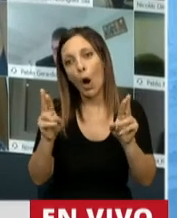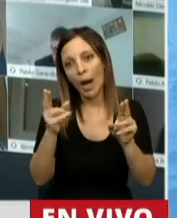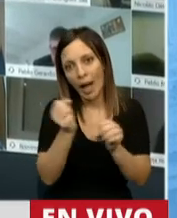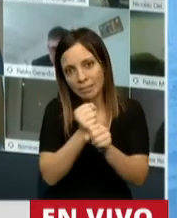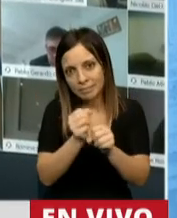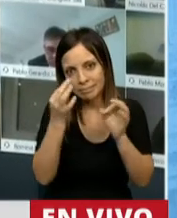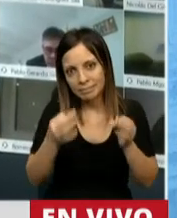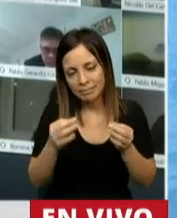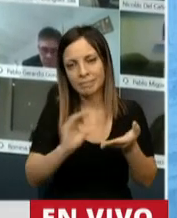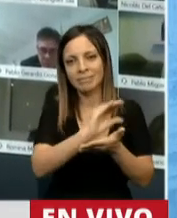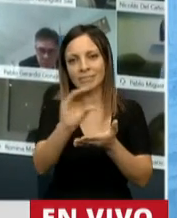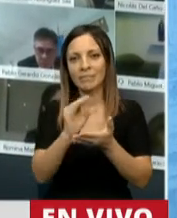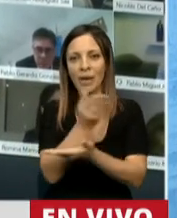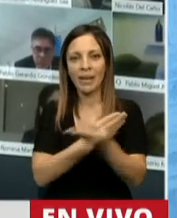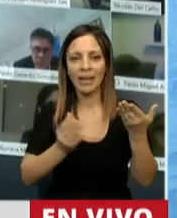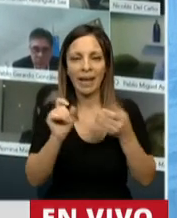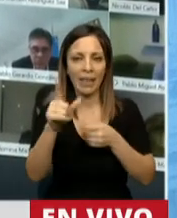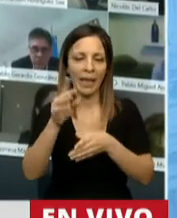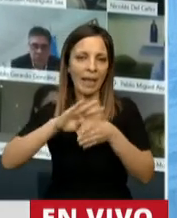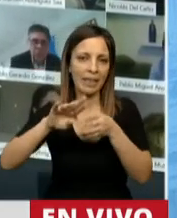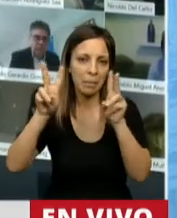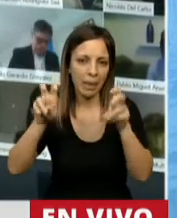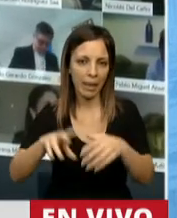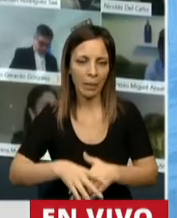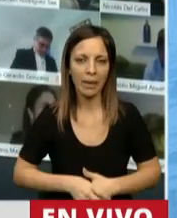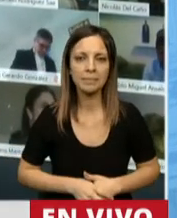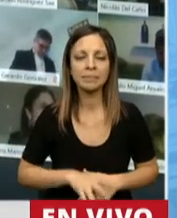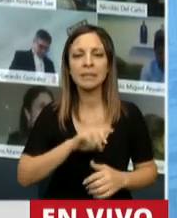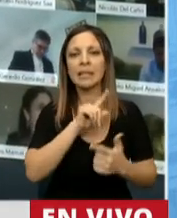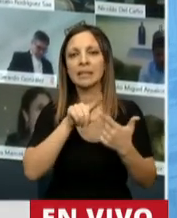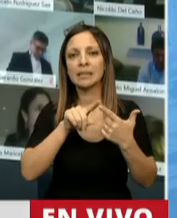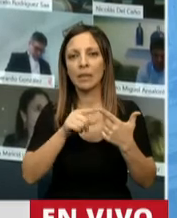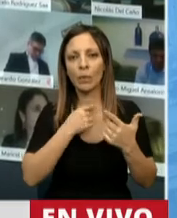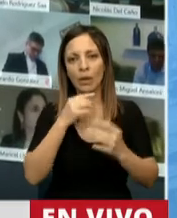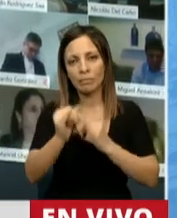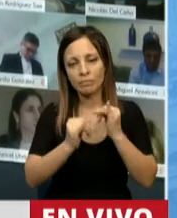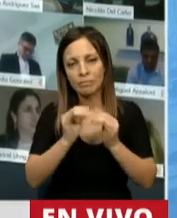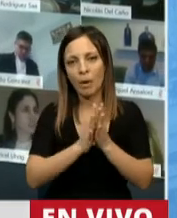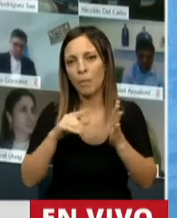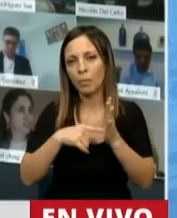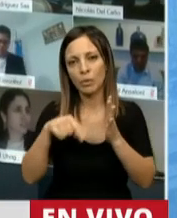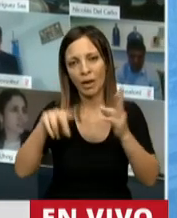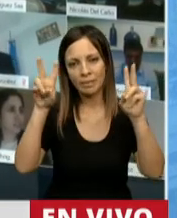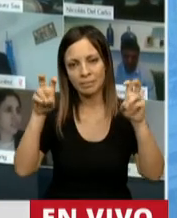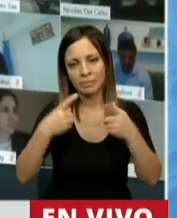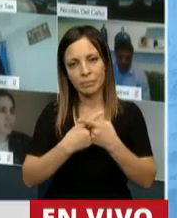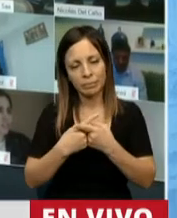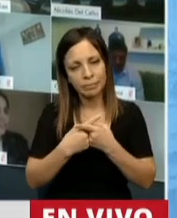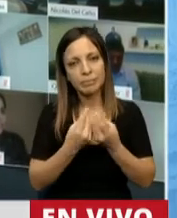completa financiación, el completo canje de tema de la deuda. En segundo lugar, yendo al punto que estamos discutiendo, me parece